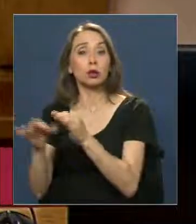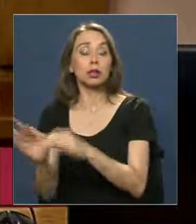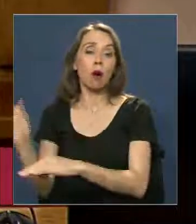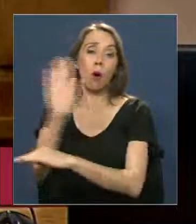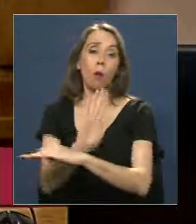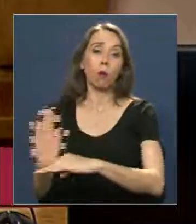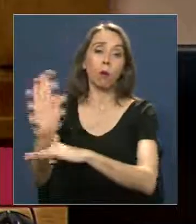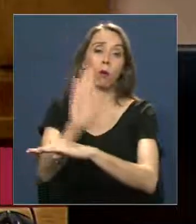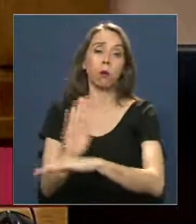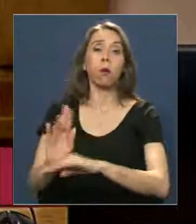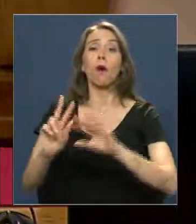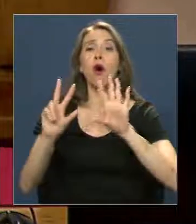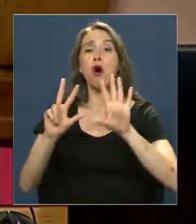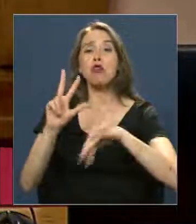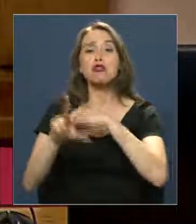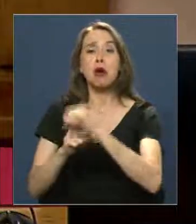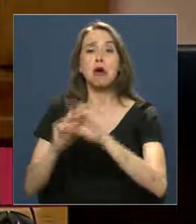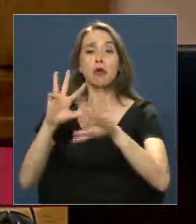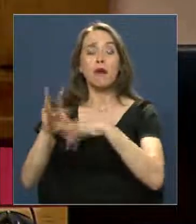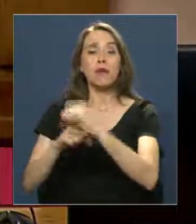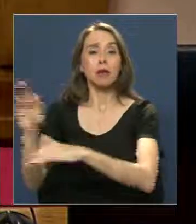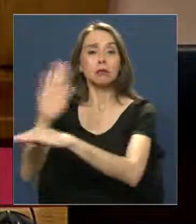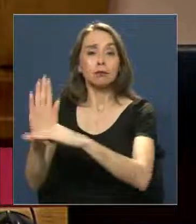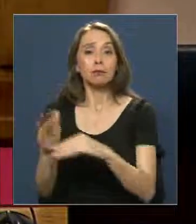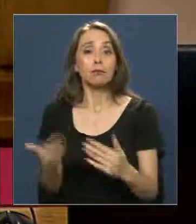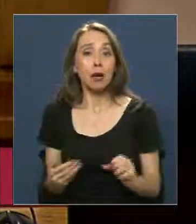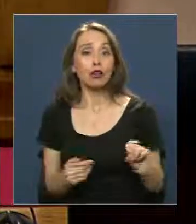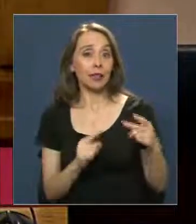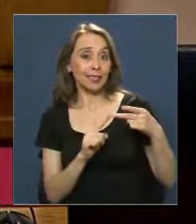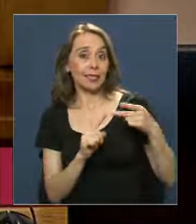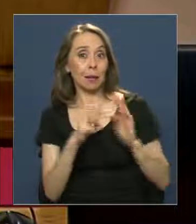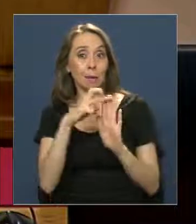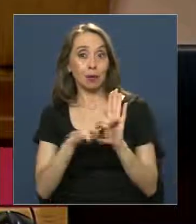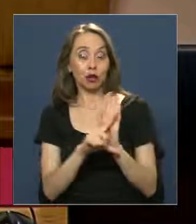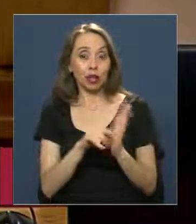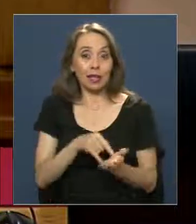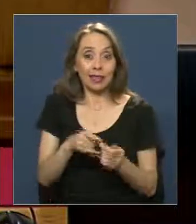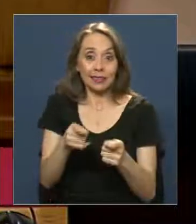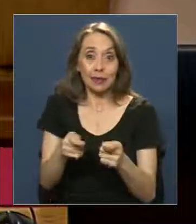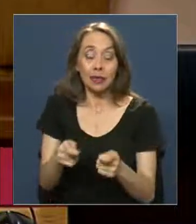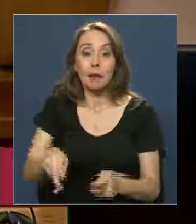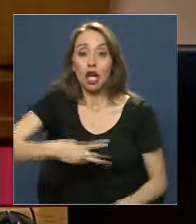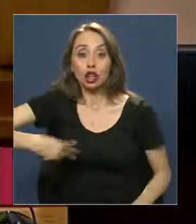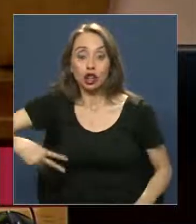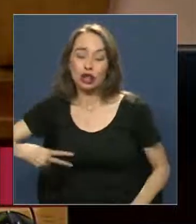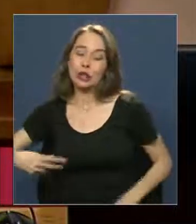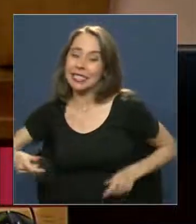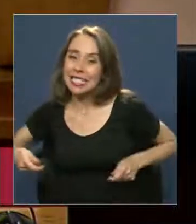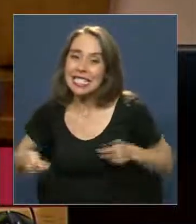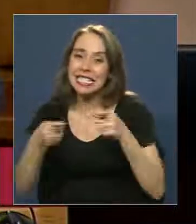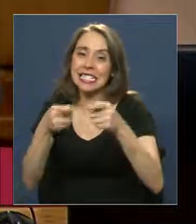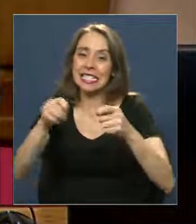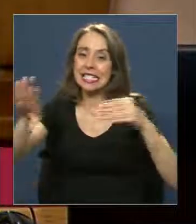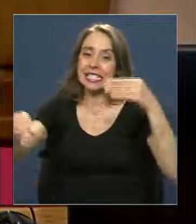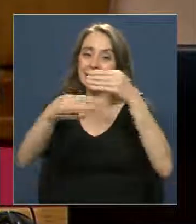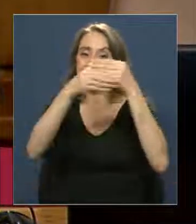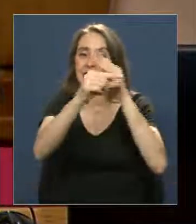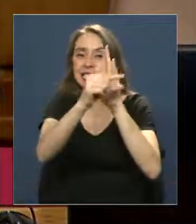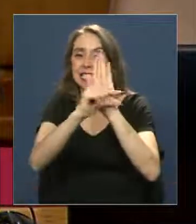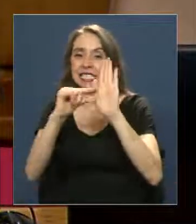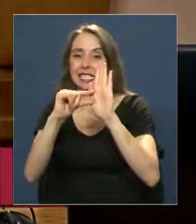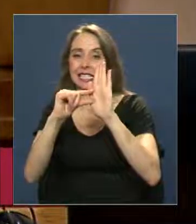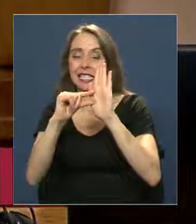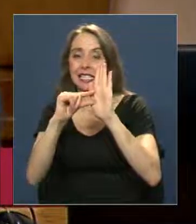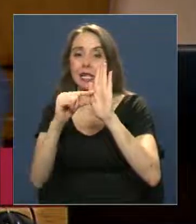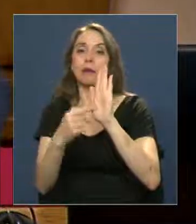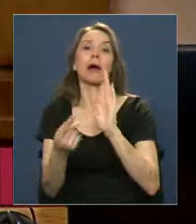de la Comisión de Constitución. Y ahora en este proyecto, ¿no es cierto?, logramos poner una indicación para que esto se volviera